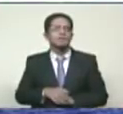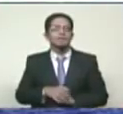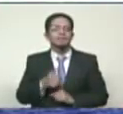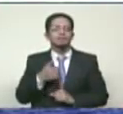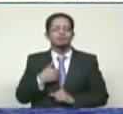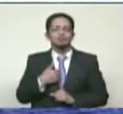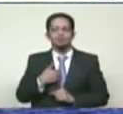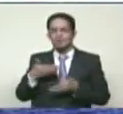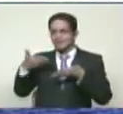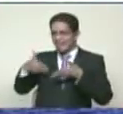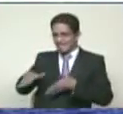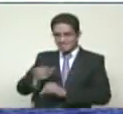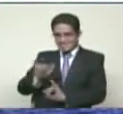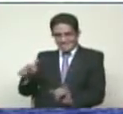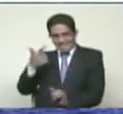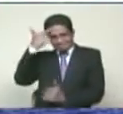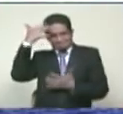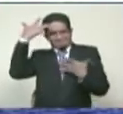aprendido.